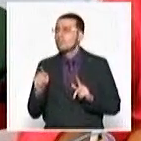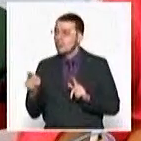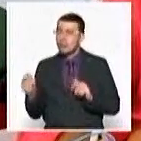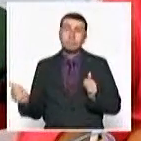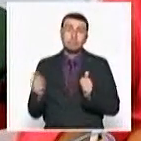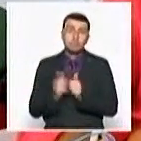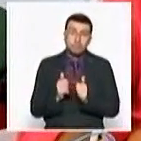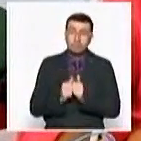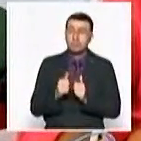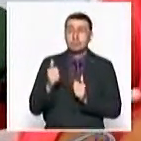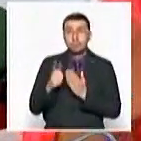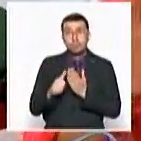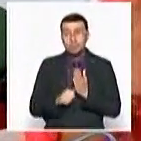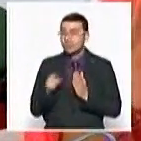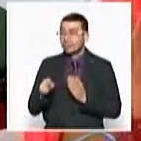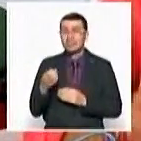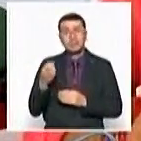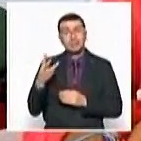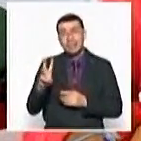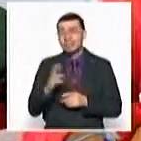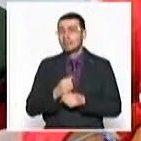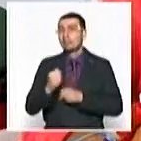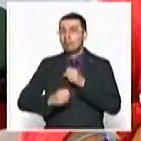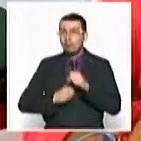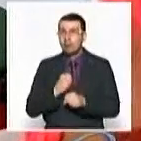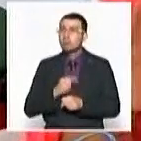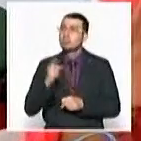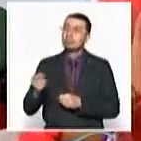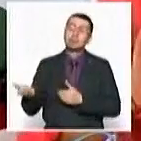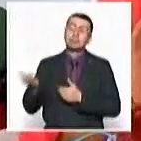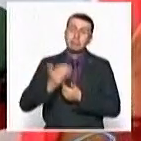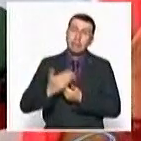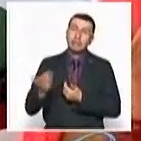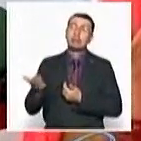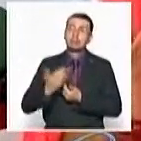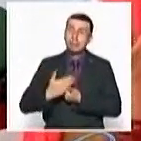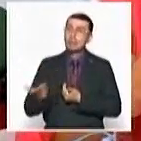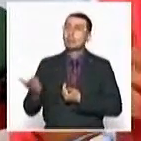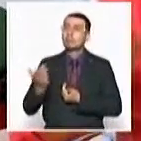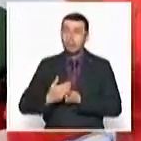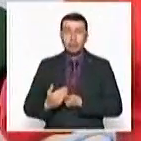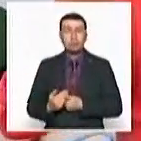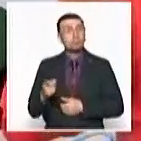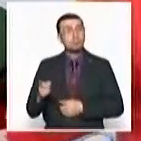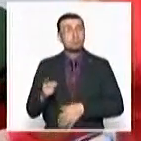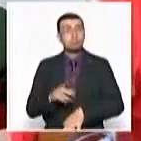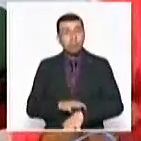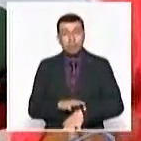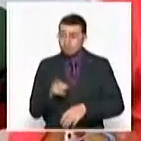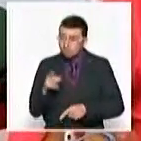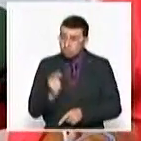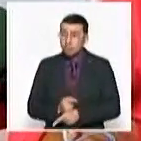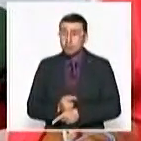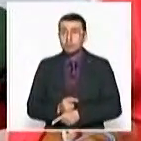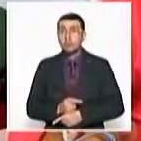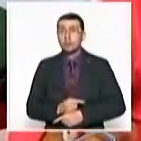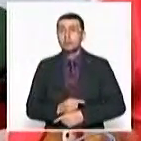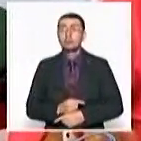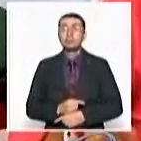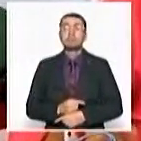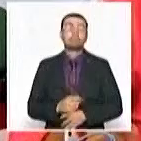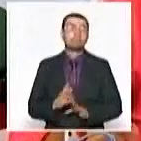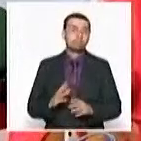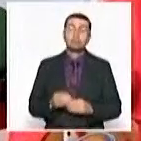los 13 años y ya podrían formular, porque si fuera eso la medicina, usted, 20 y punta años